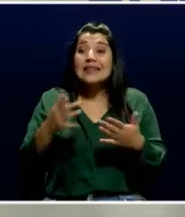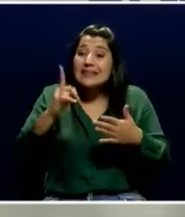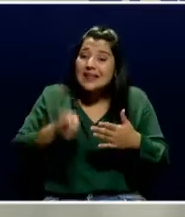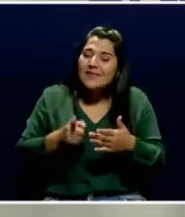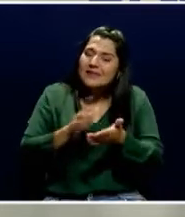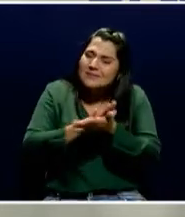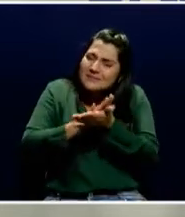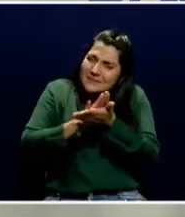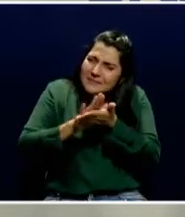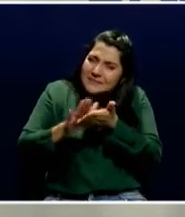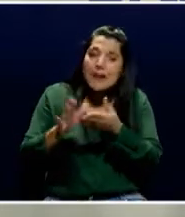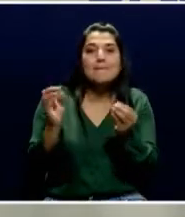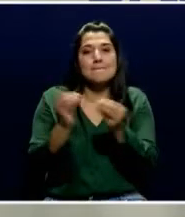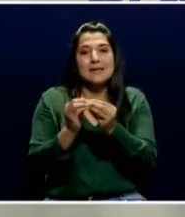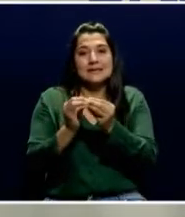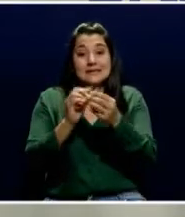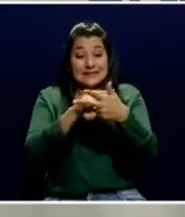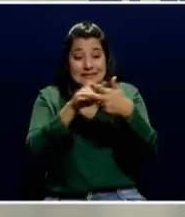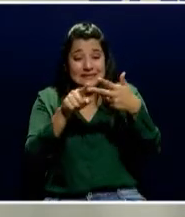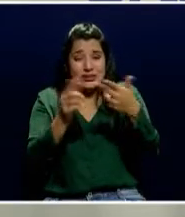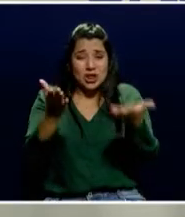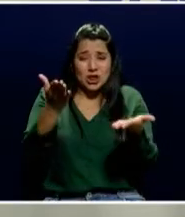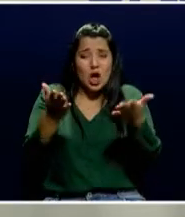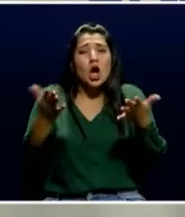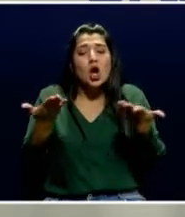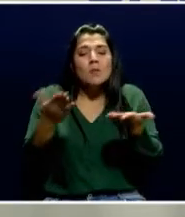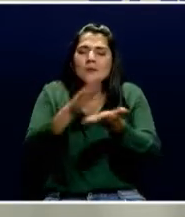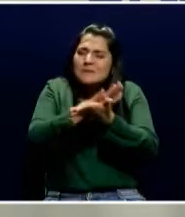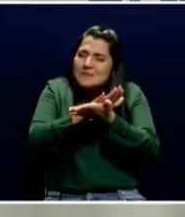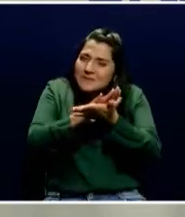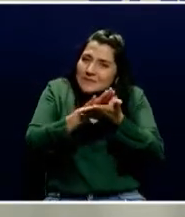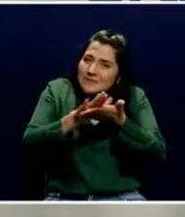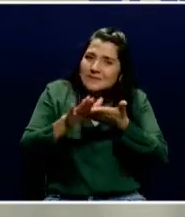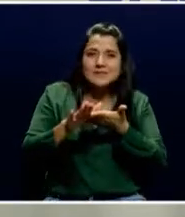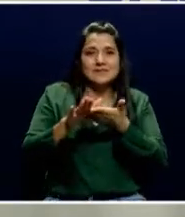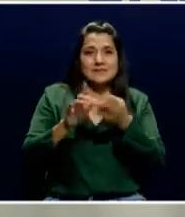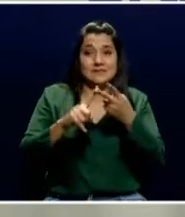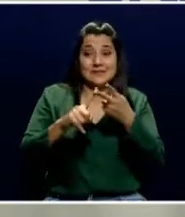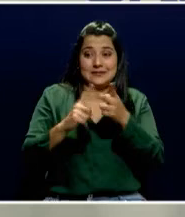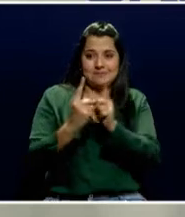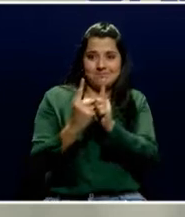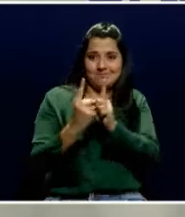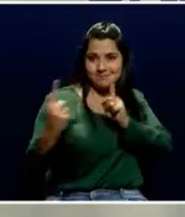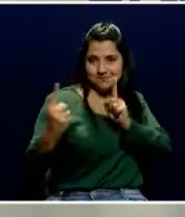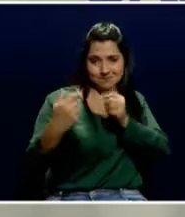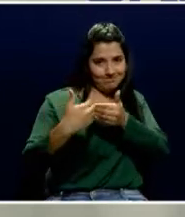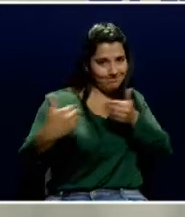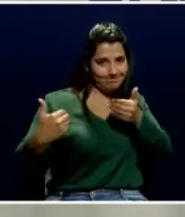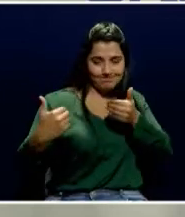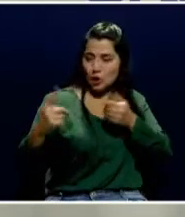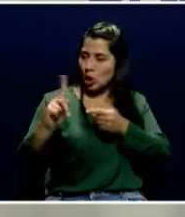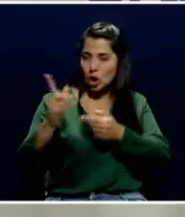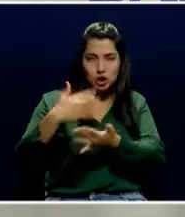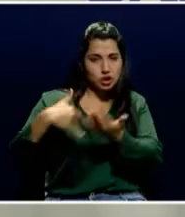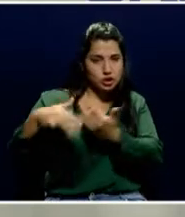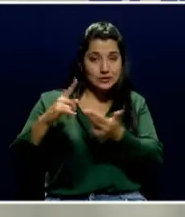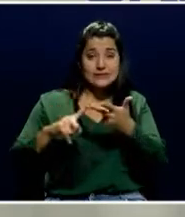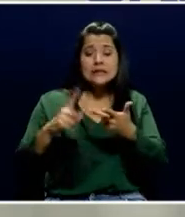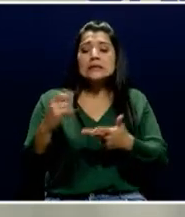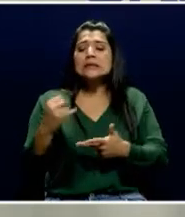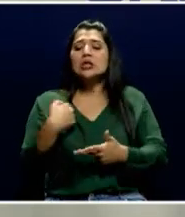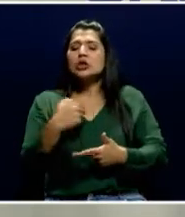de higiene, mantener el distanciamiento. Y si percibimos y tenemos los síntomas y